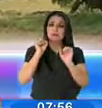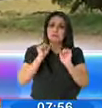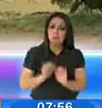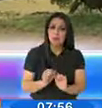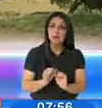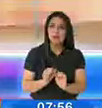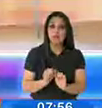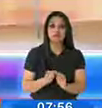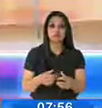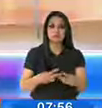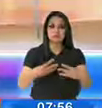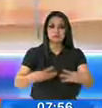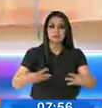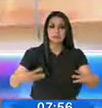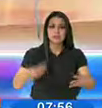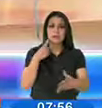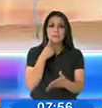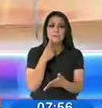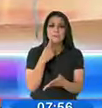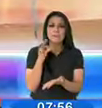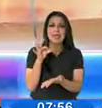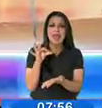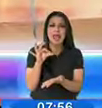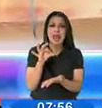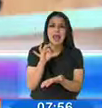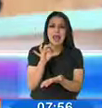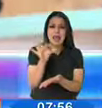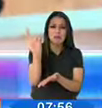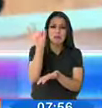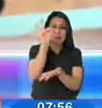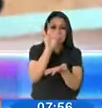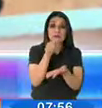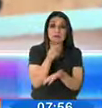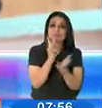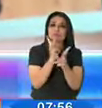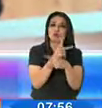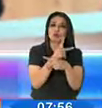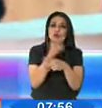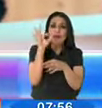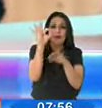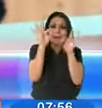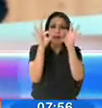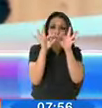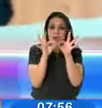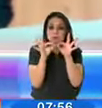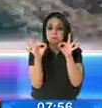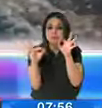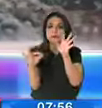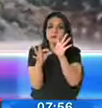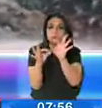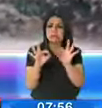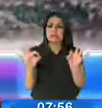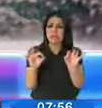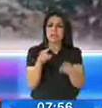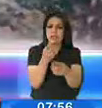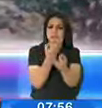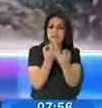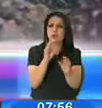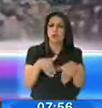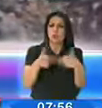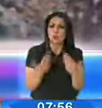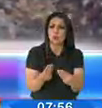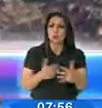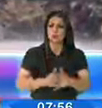de obtener materia prima como la miel. Norman Galvez se dedica a la producción con las abejas sin aguijón. ¿Cómo la obtiene? Él nos explica.